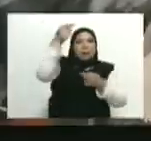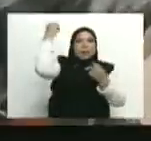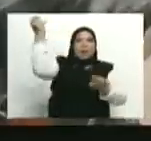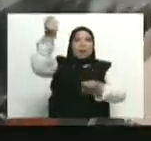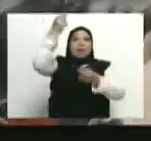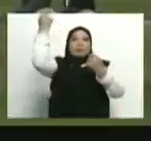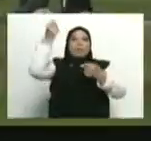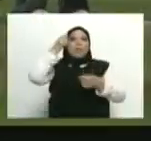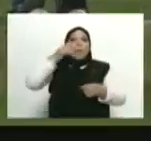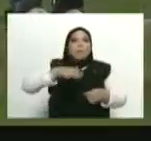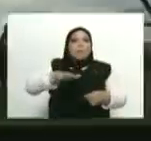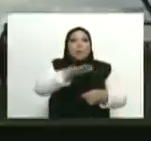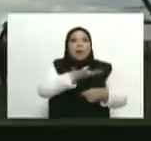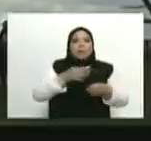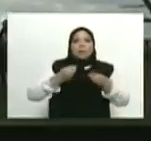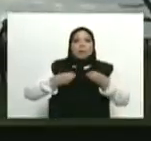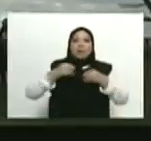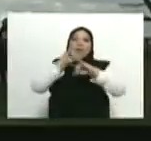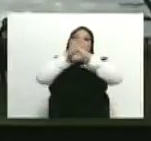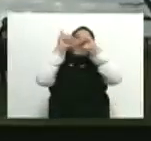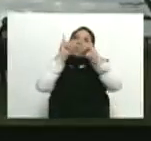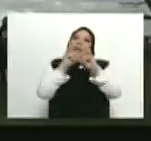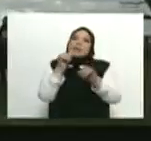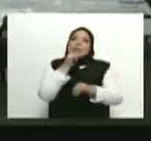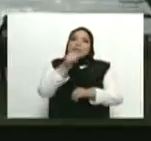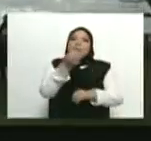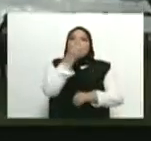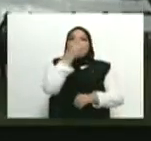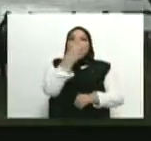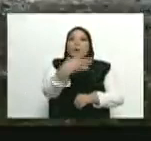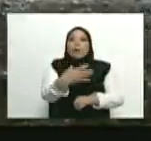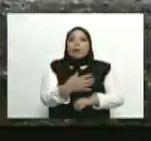pueblo de llano. Feliz noticia, buena noticia.